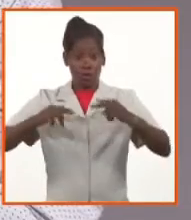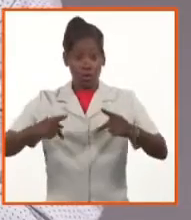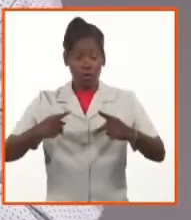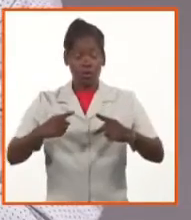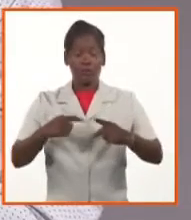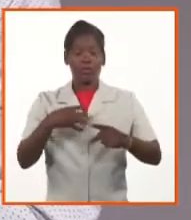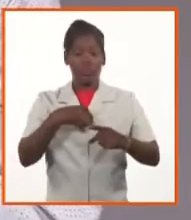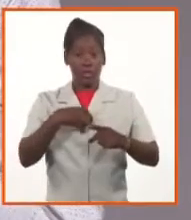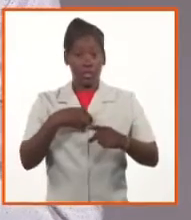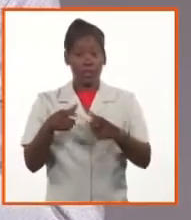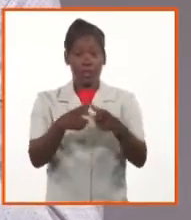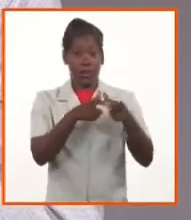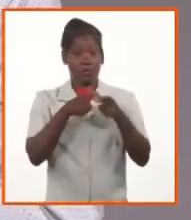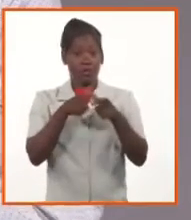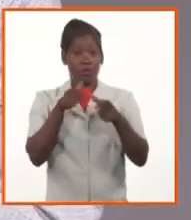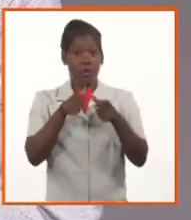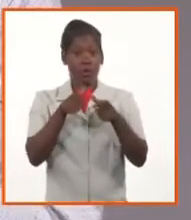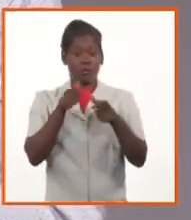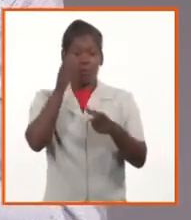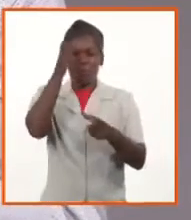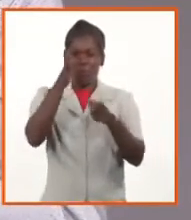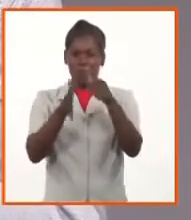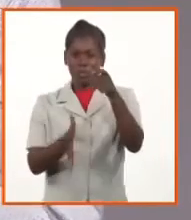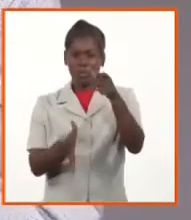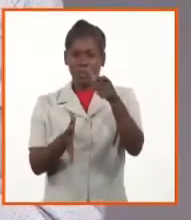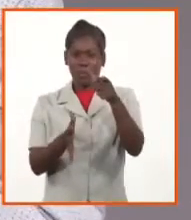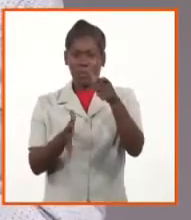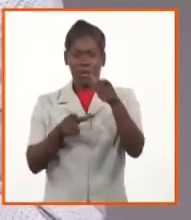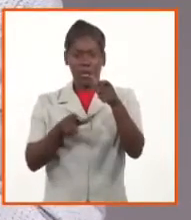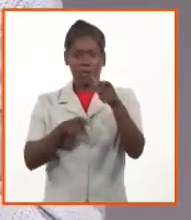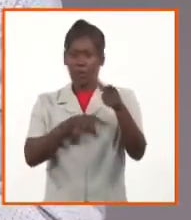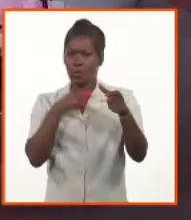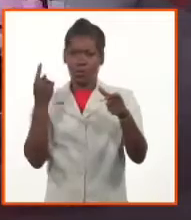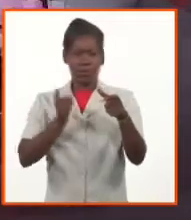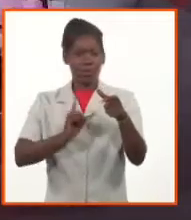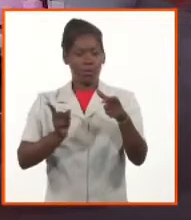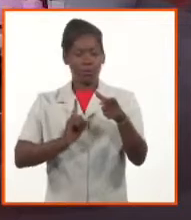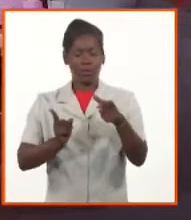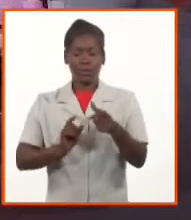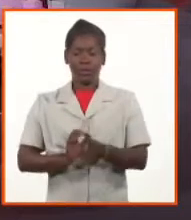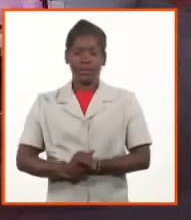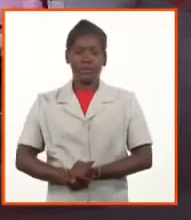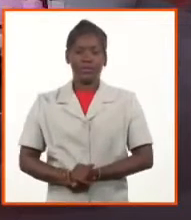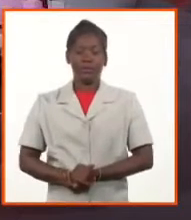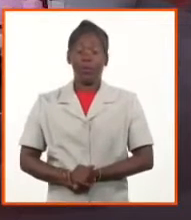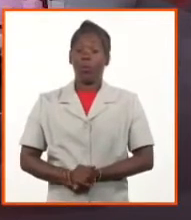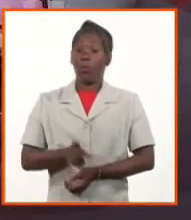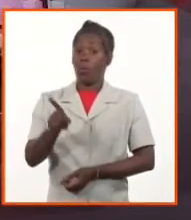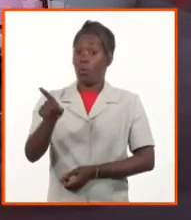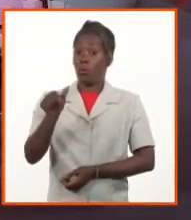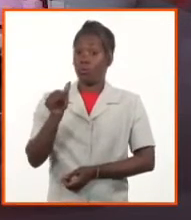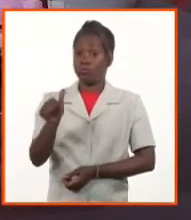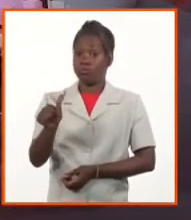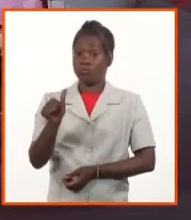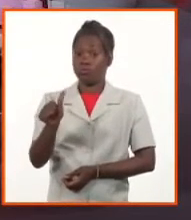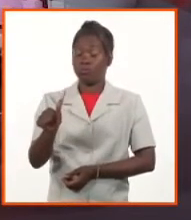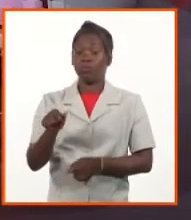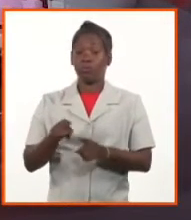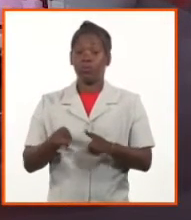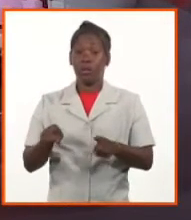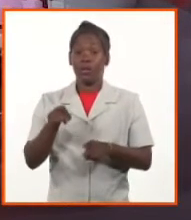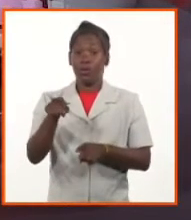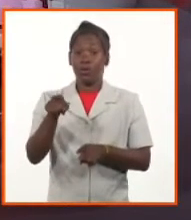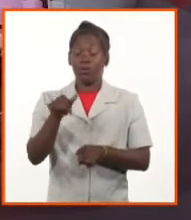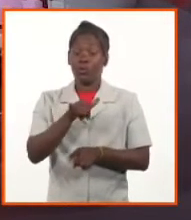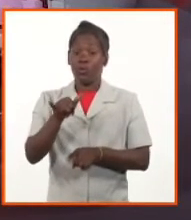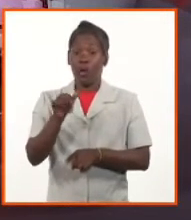para rato, porque hay cultura cubana para rato, porque hay revolución para rato. Ese creo que es el mejor homenaje que se le puede hacer a Sergio y Luis Saiz